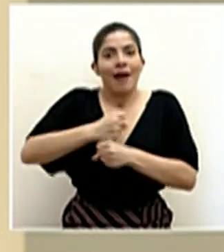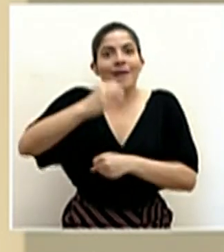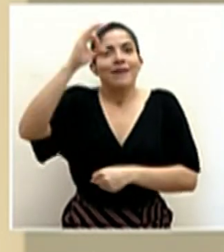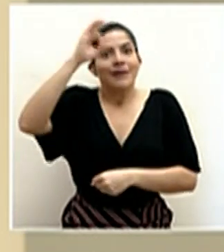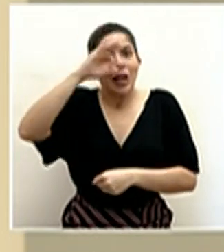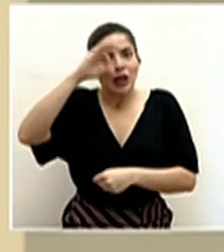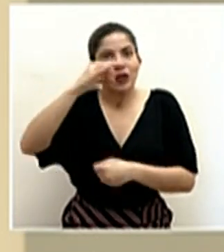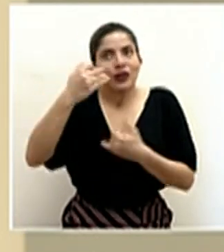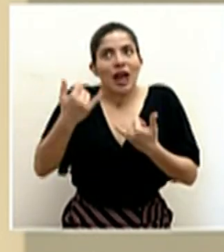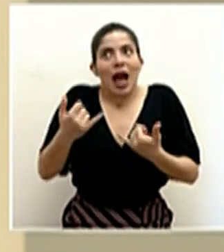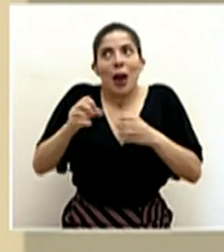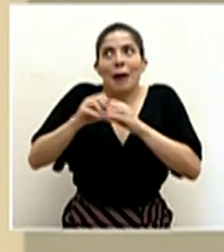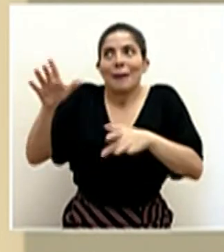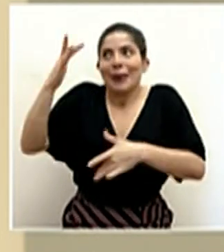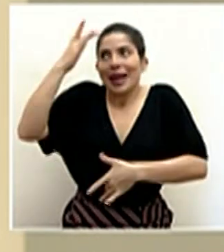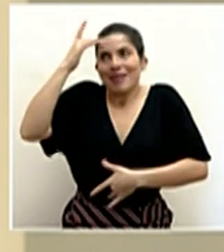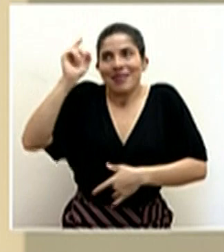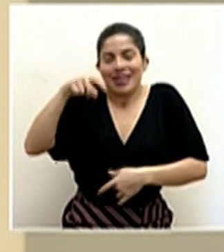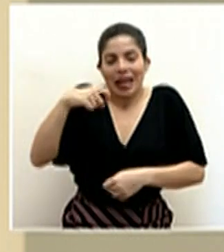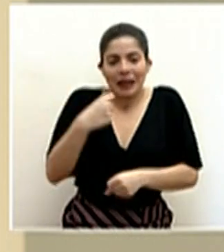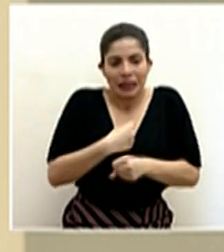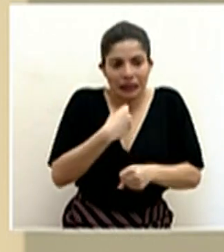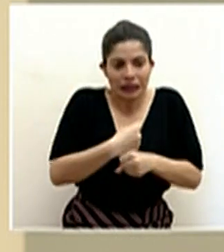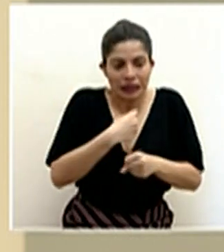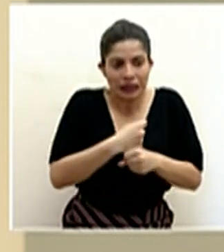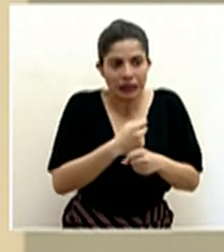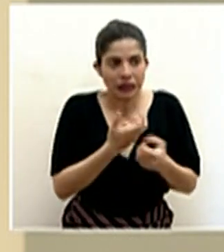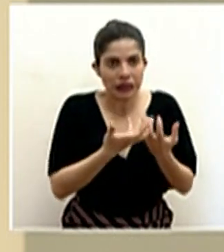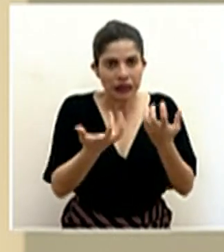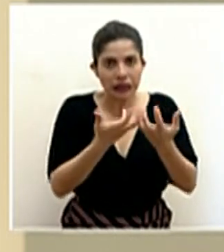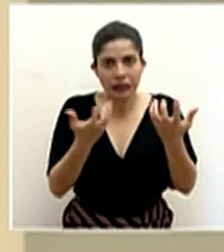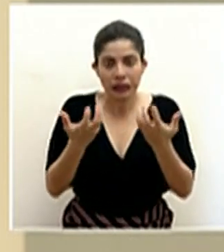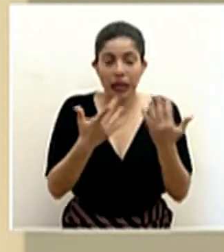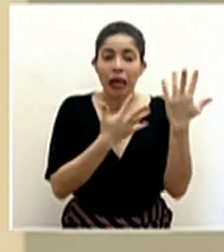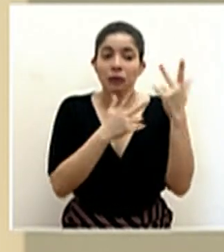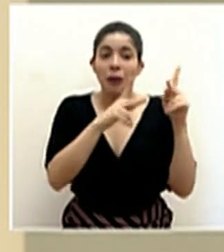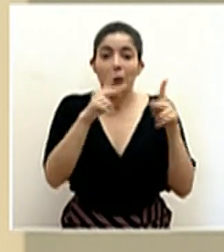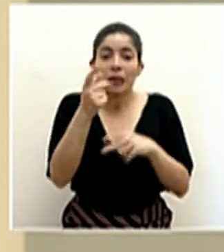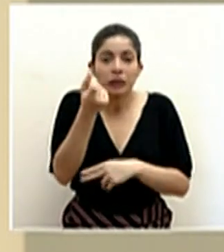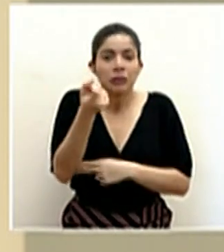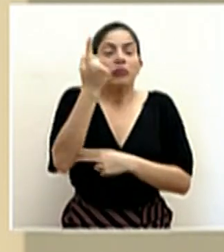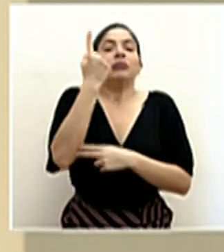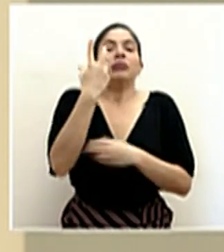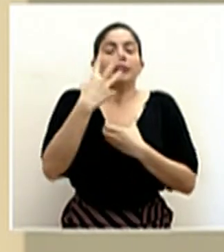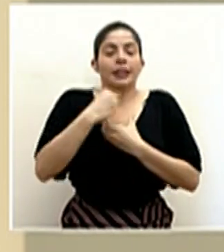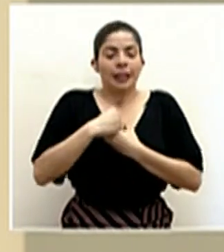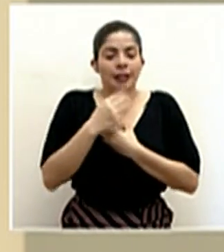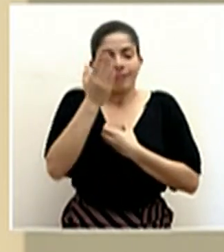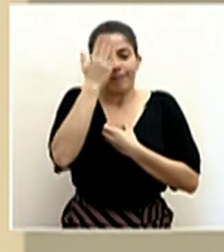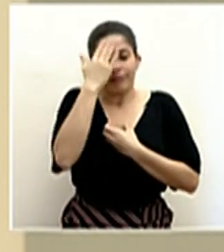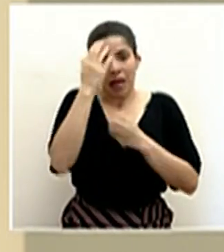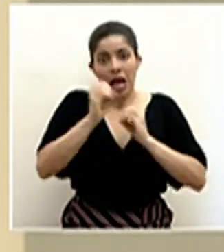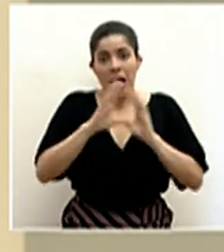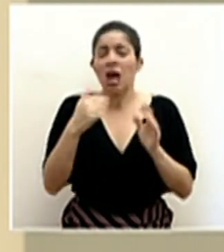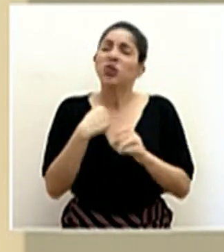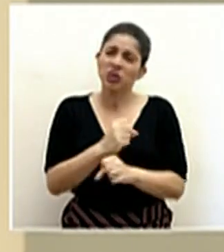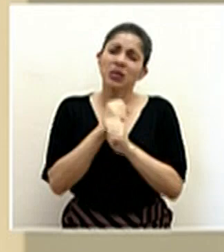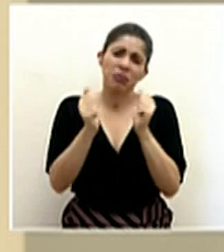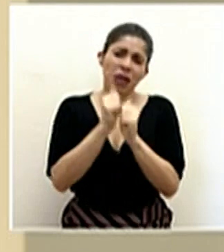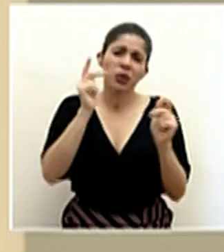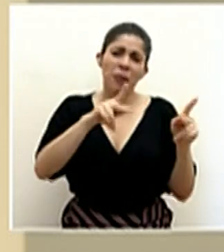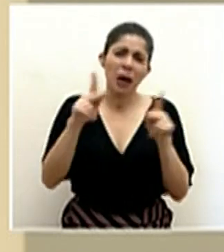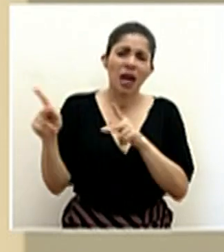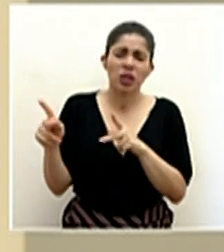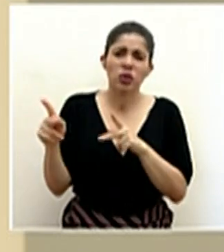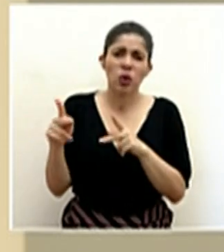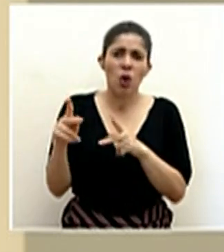de vivir en medio de una pandemia que tenemos que ir trabajando y esperemos que cada vez se posicione más y que la gente lo tenga más claro, que yo estoy seguro que la mayoría de la